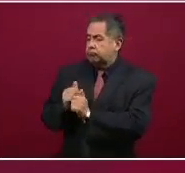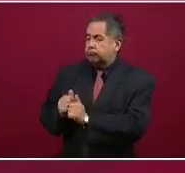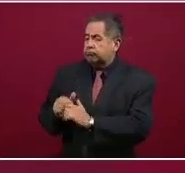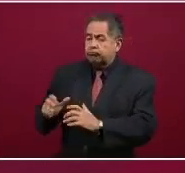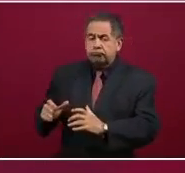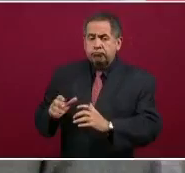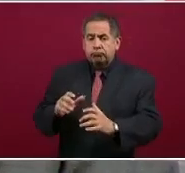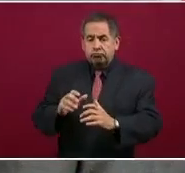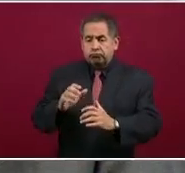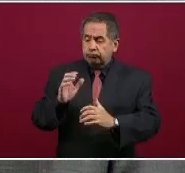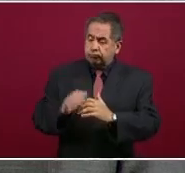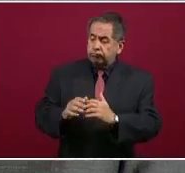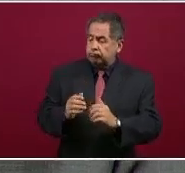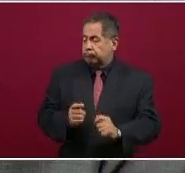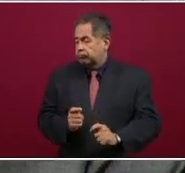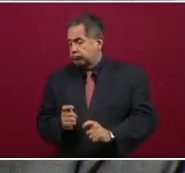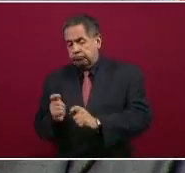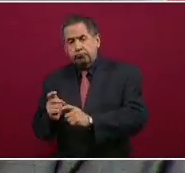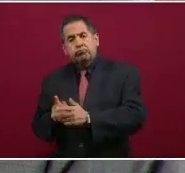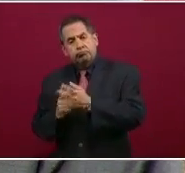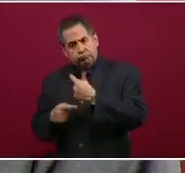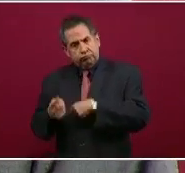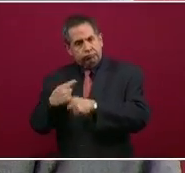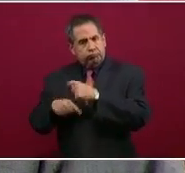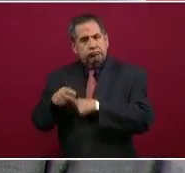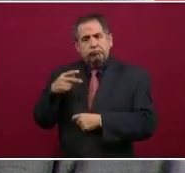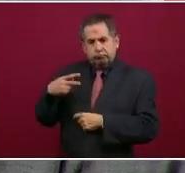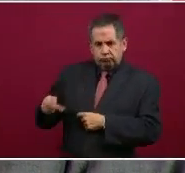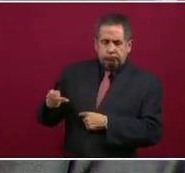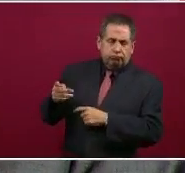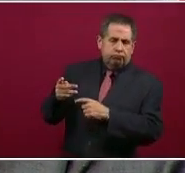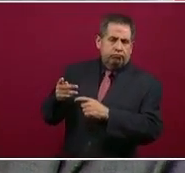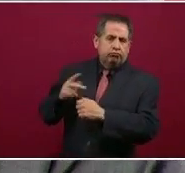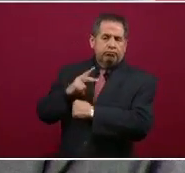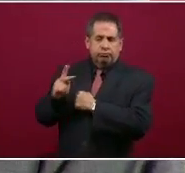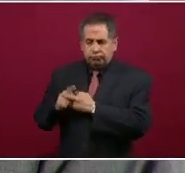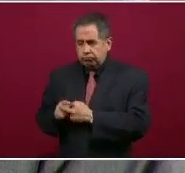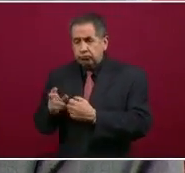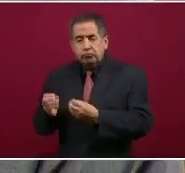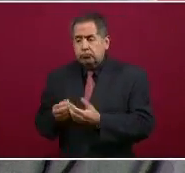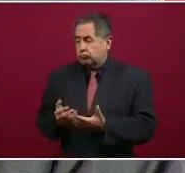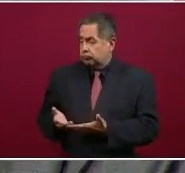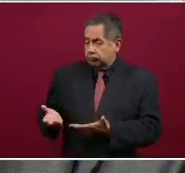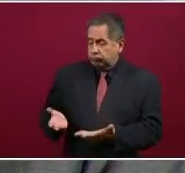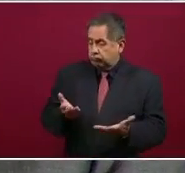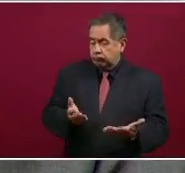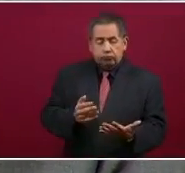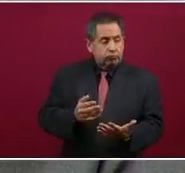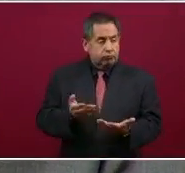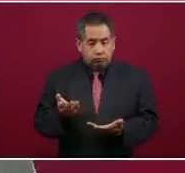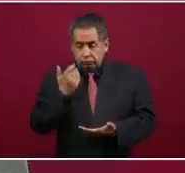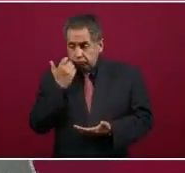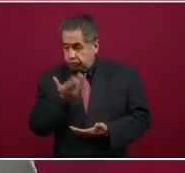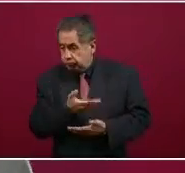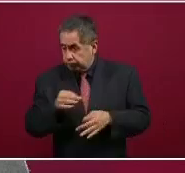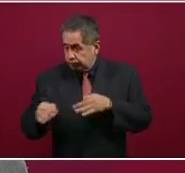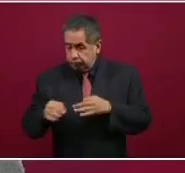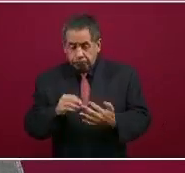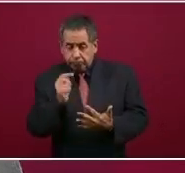de regreso a muchos migrantes, darles opciones de trabajo